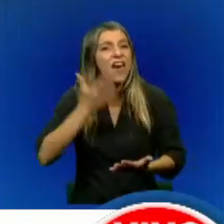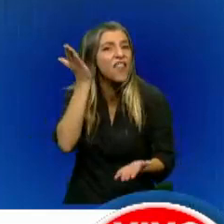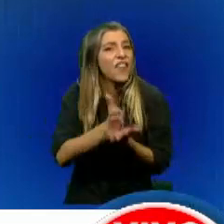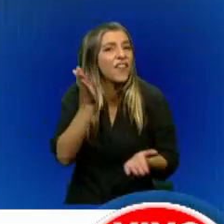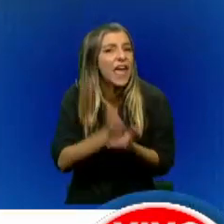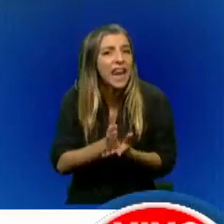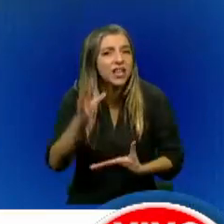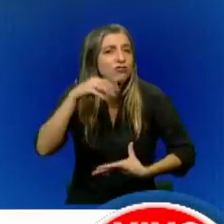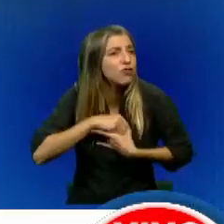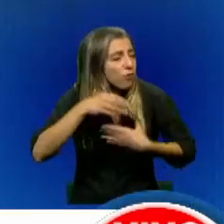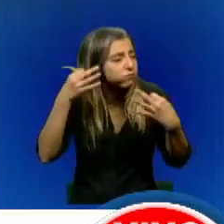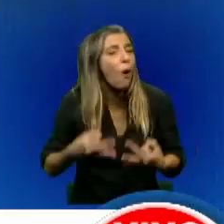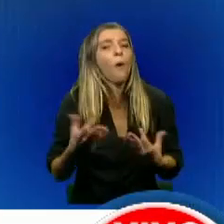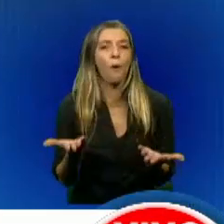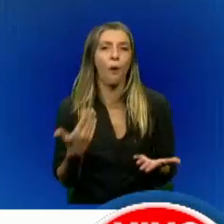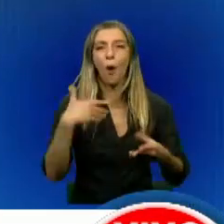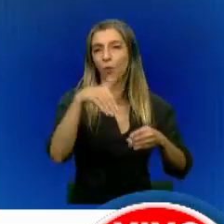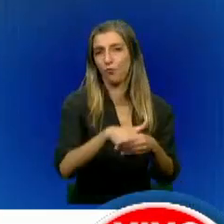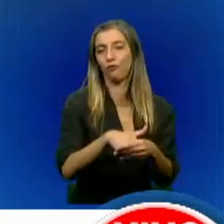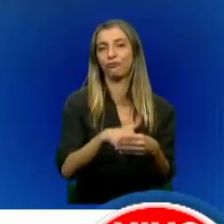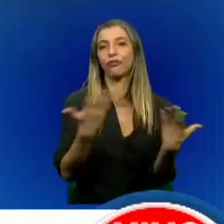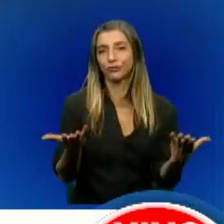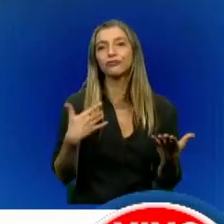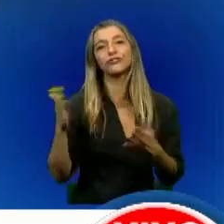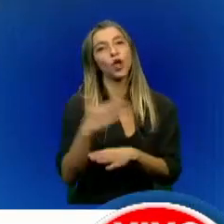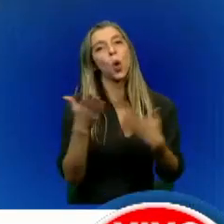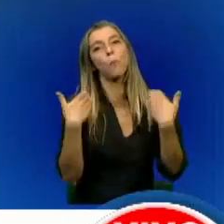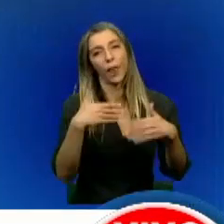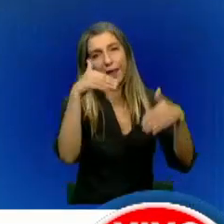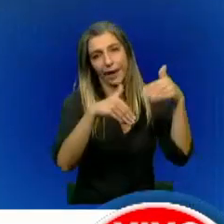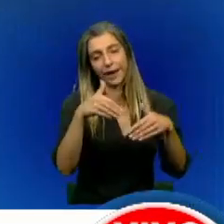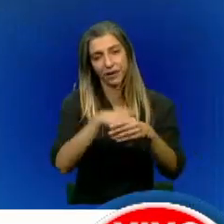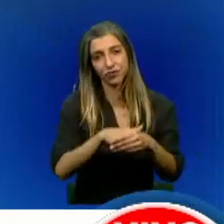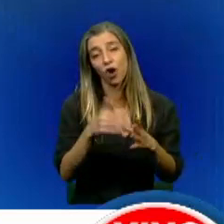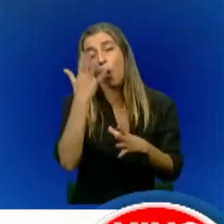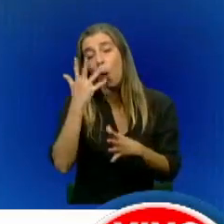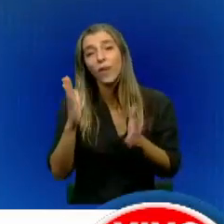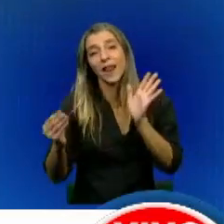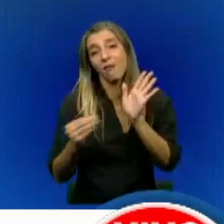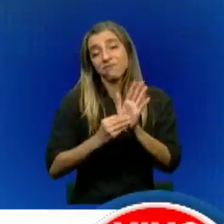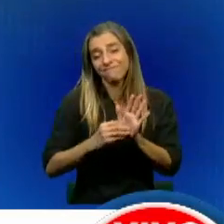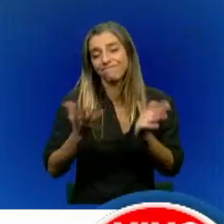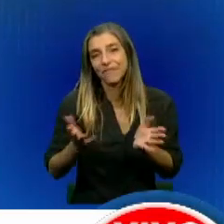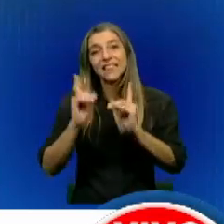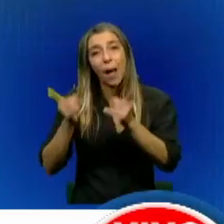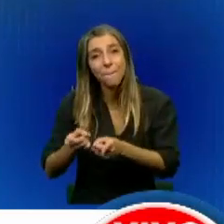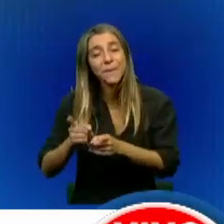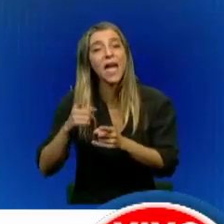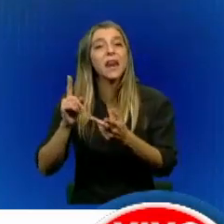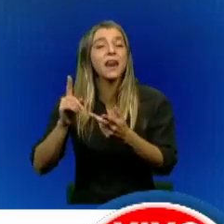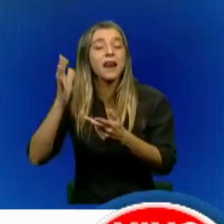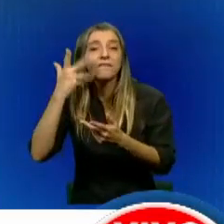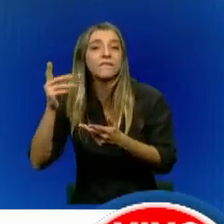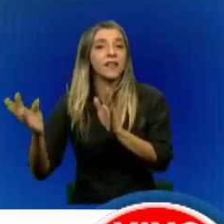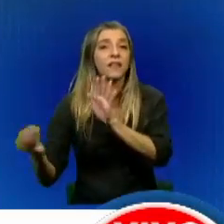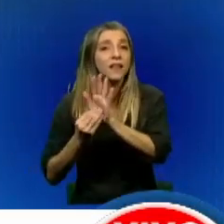el de votar. Y también nos hubiera gustado que se incorporara y se reincorporara el derecho de